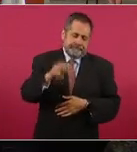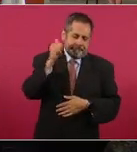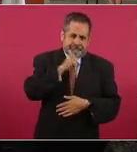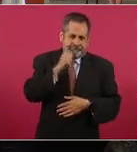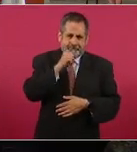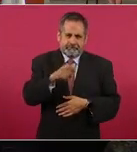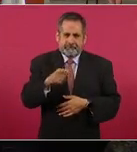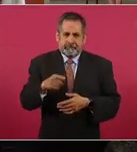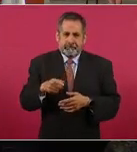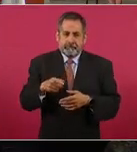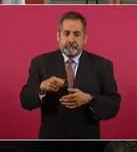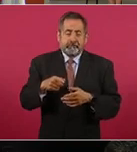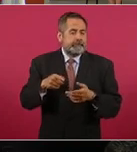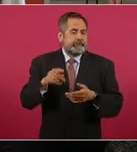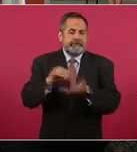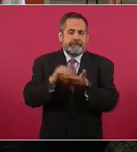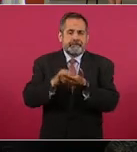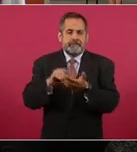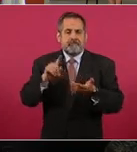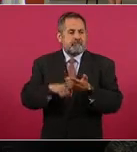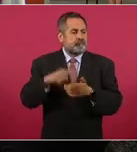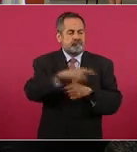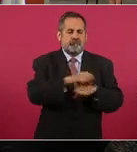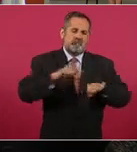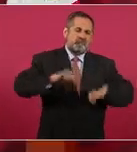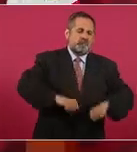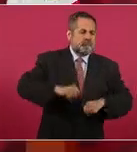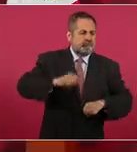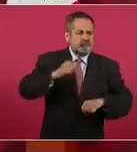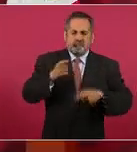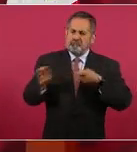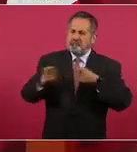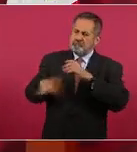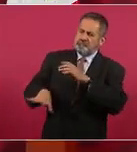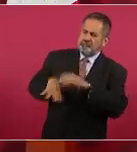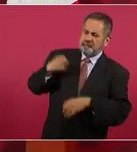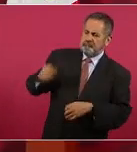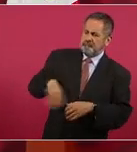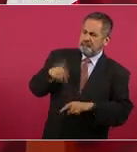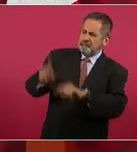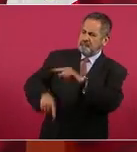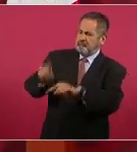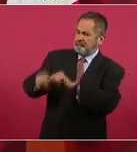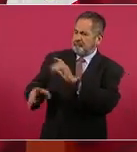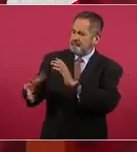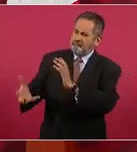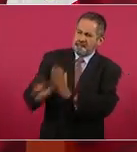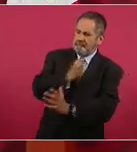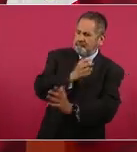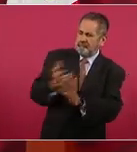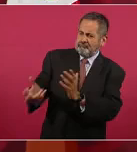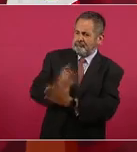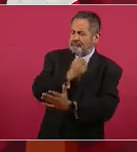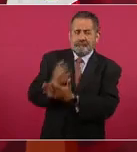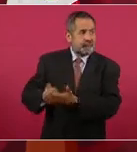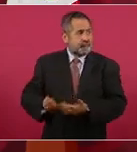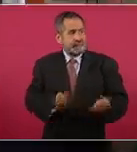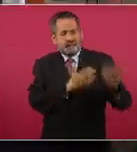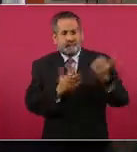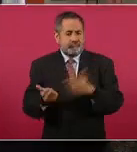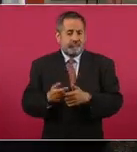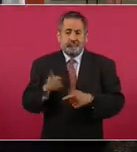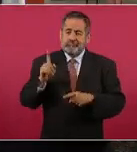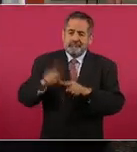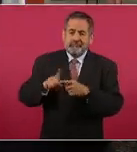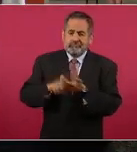hasta que no se termine de liberar de imperialismos explotadores, ¿no? Eso todos los países lo tienen, ¿no? No